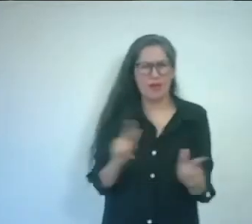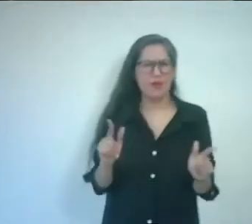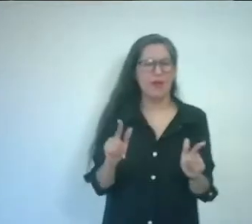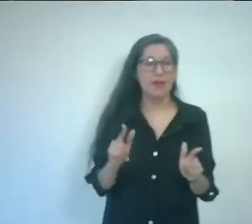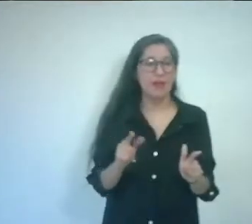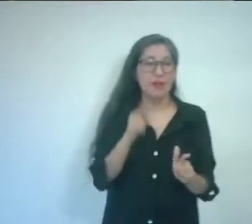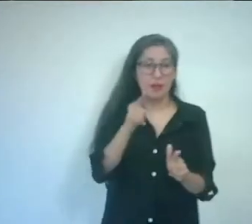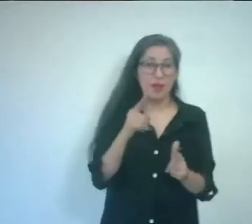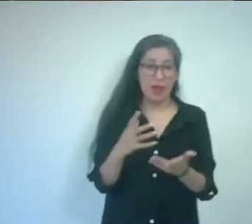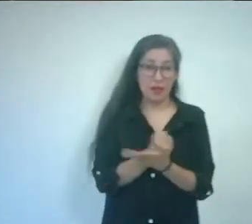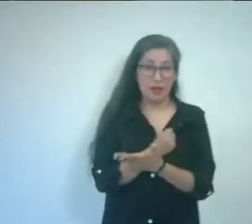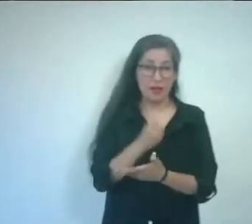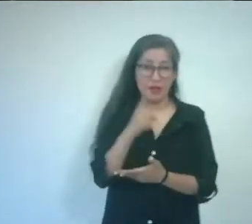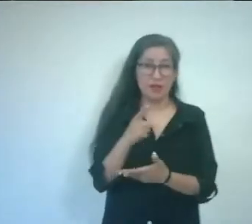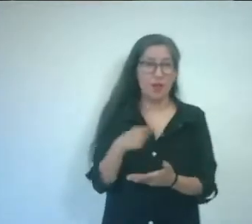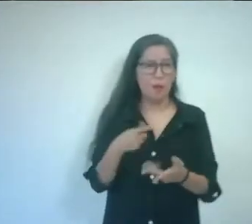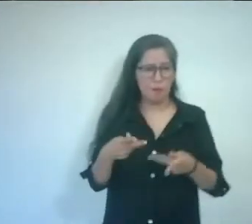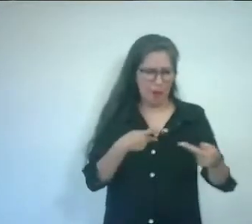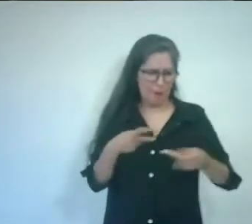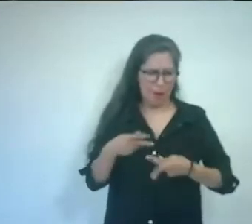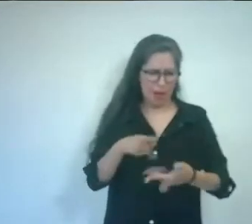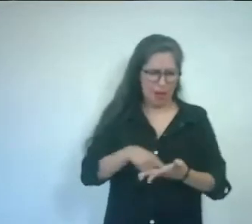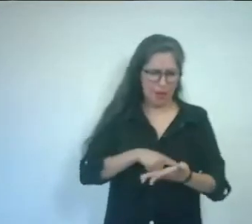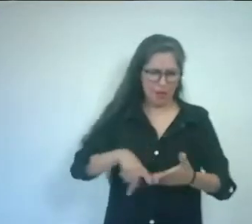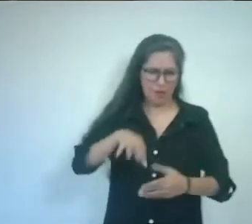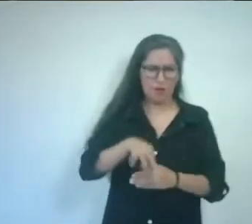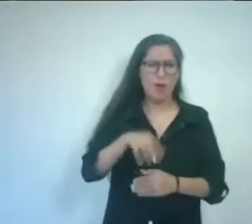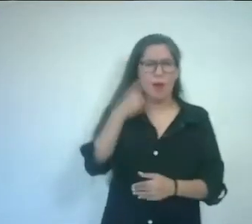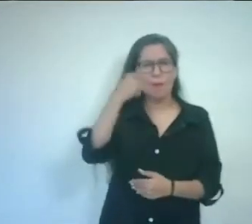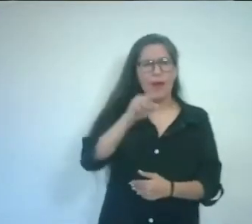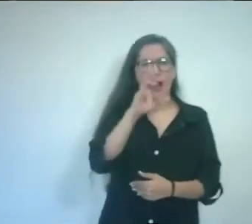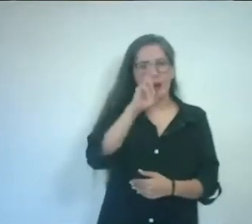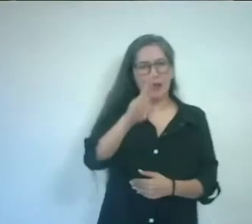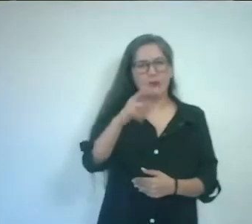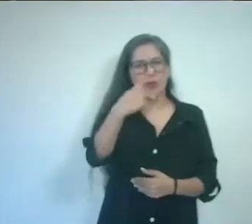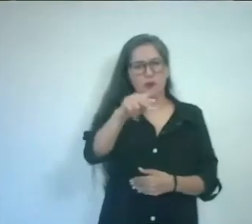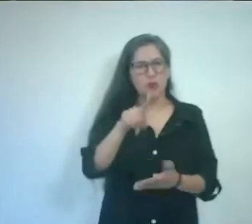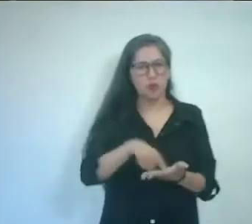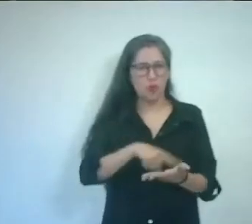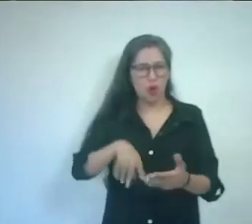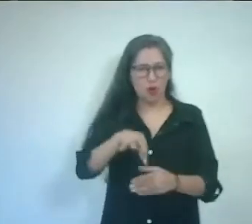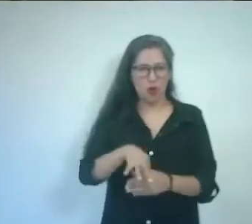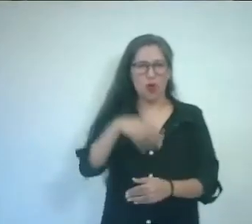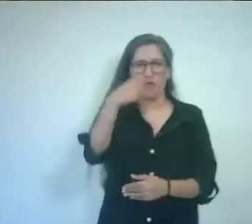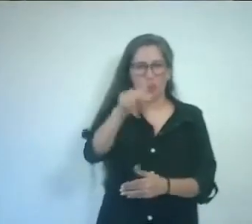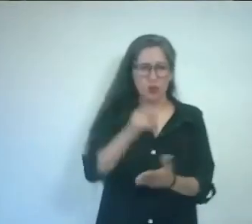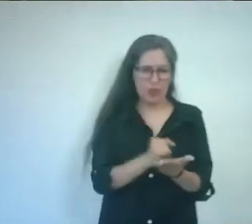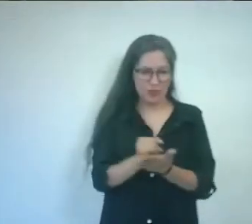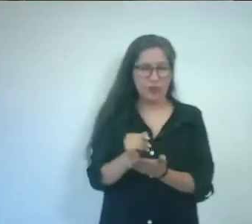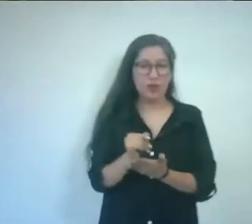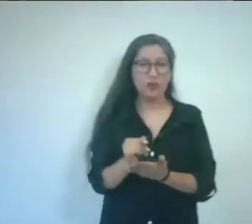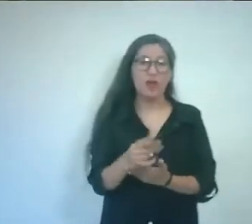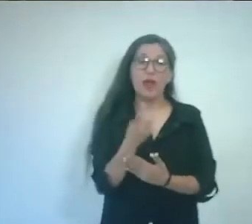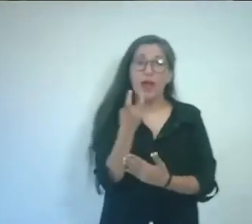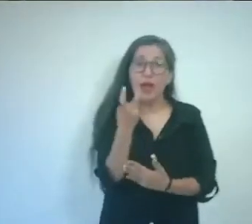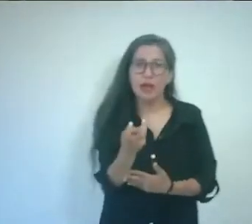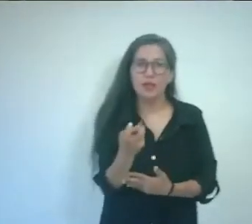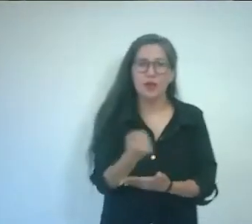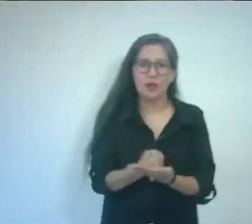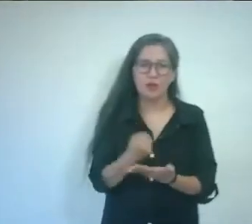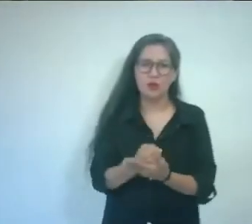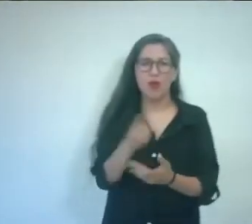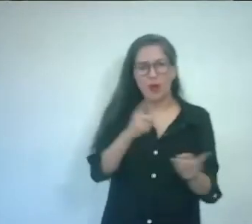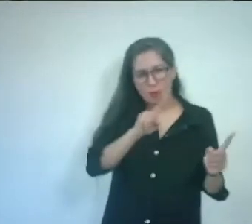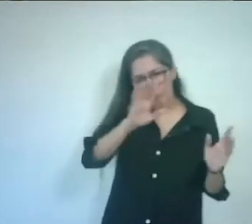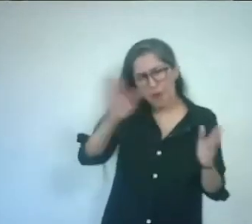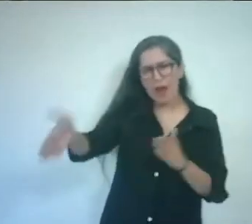autoridades electorales estamos preparadas, preparados para respetar su voto, para respetar su decisión, y en ese sentido insistir, acudan a